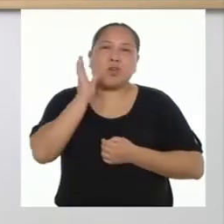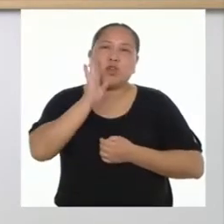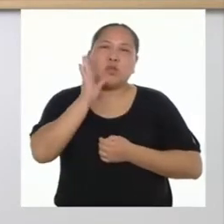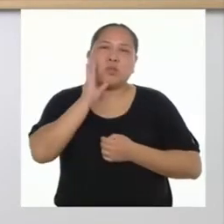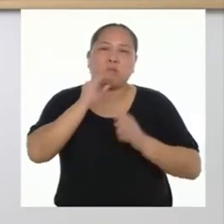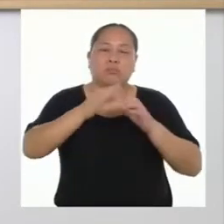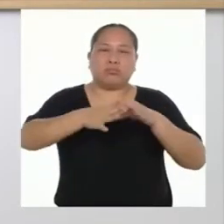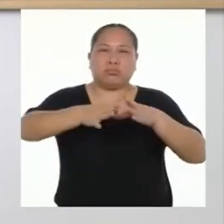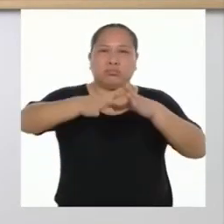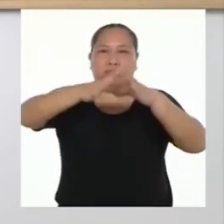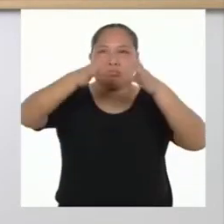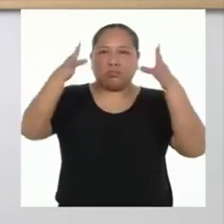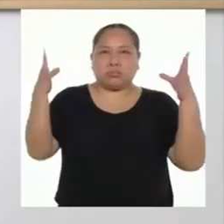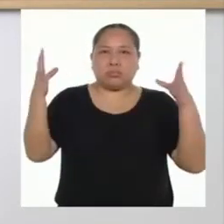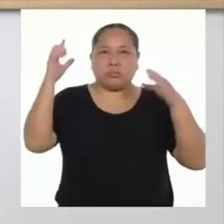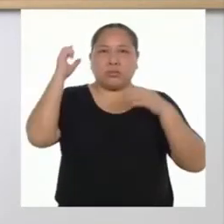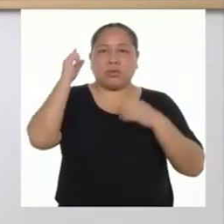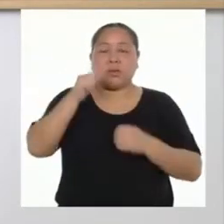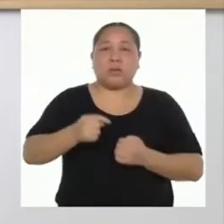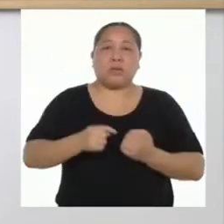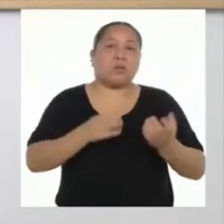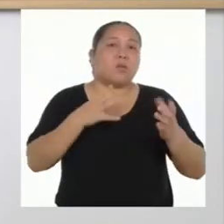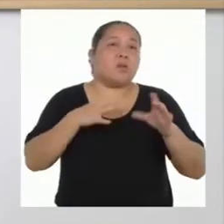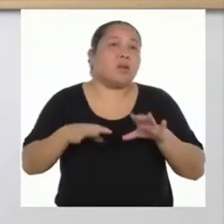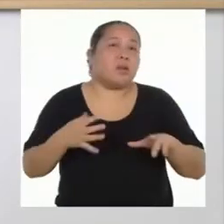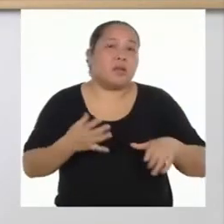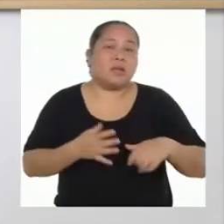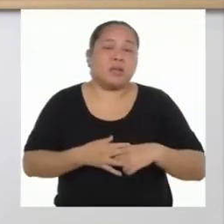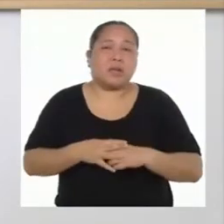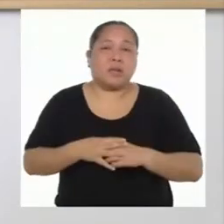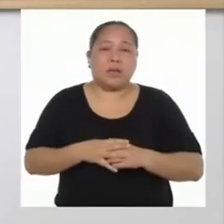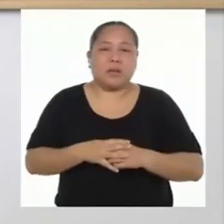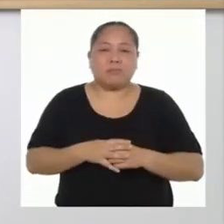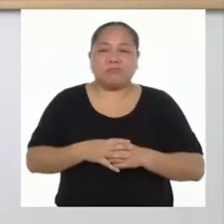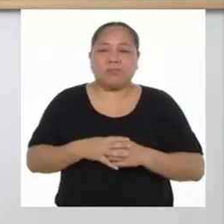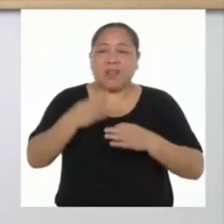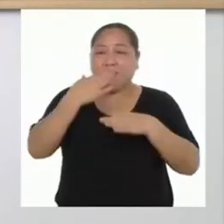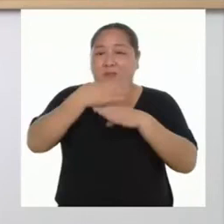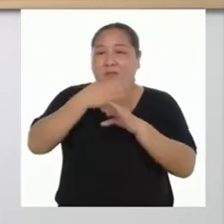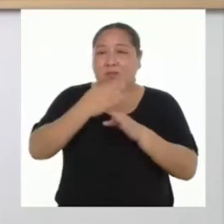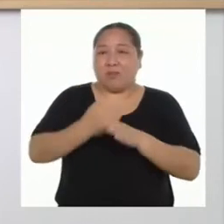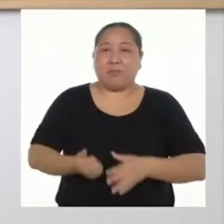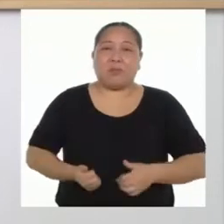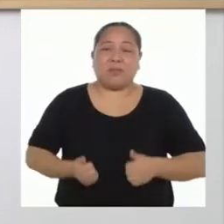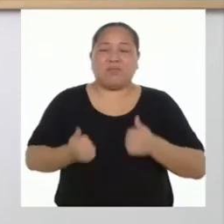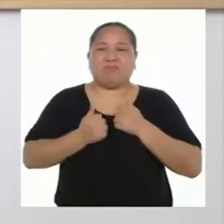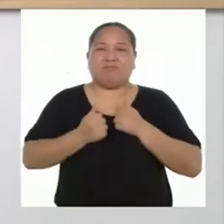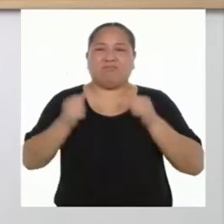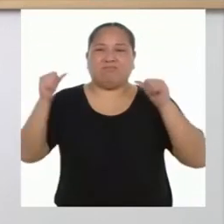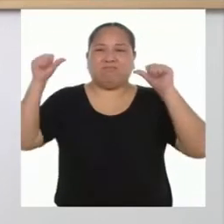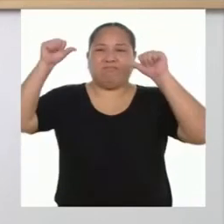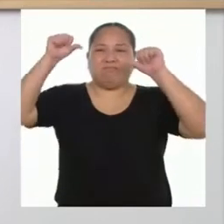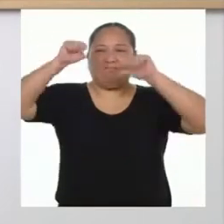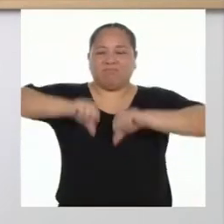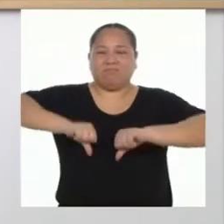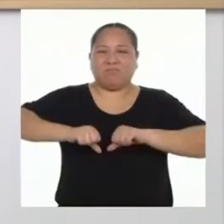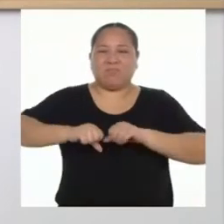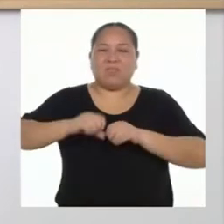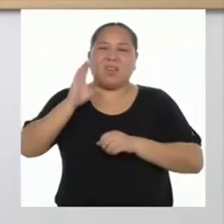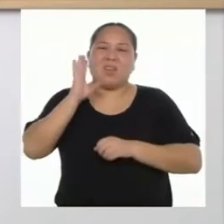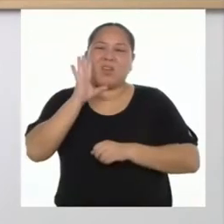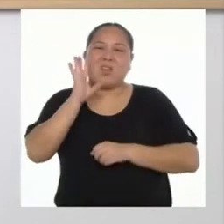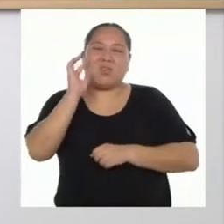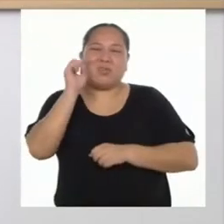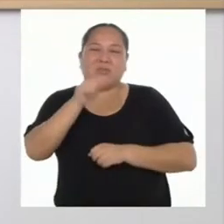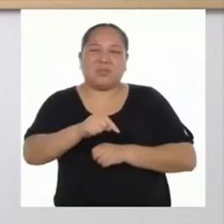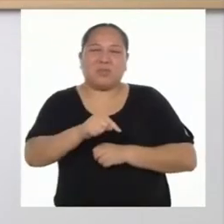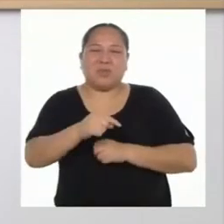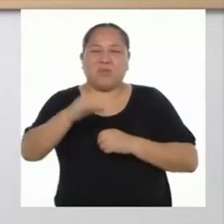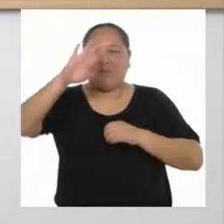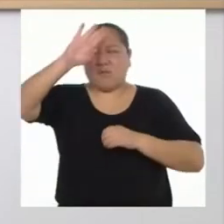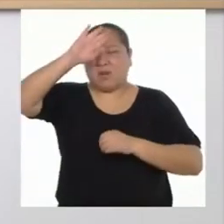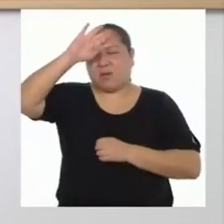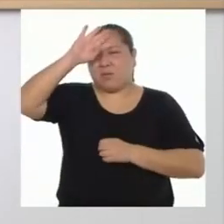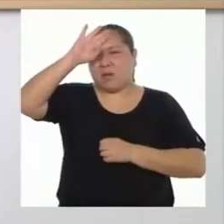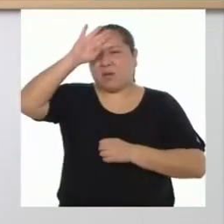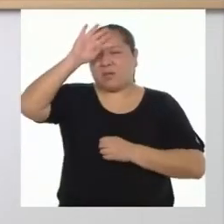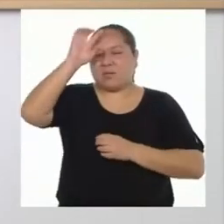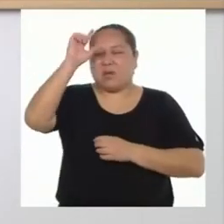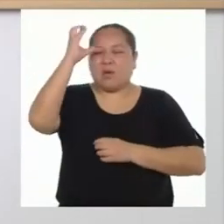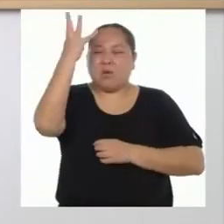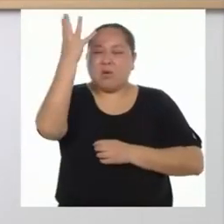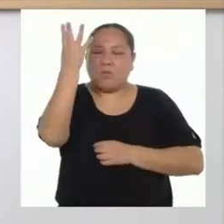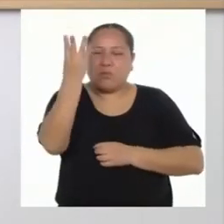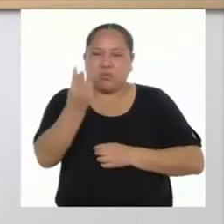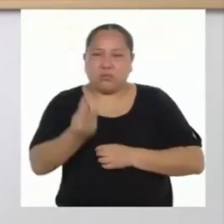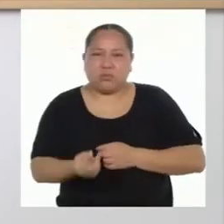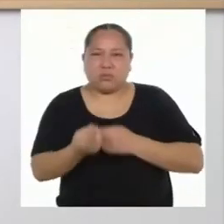aumentaría, lo cual hará que nuestra calidad de vida empeore, pues la contaminación causa enfermedades y escasez de